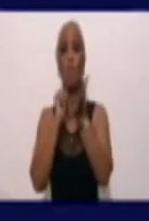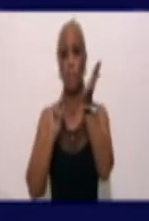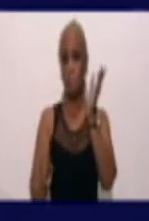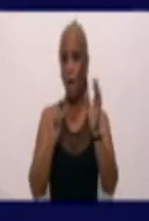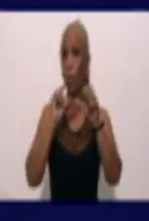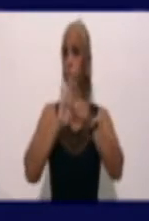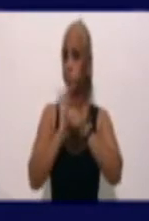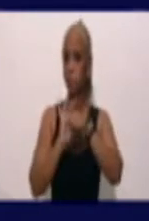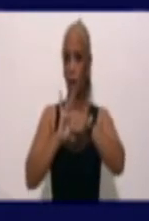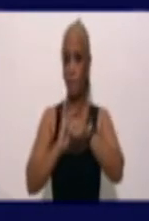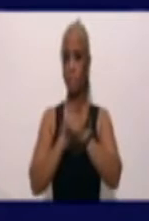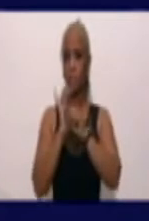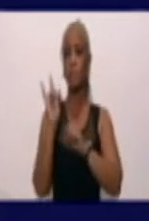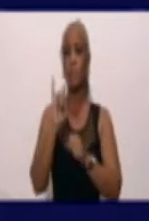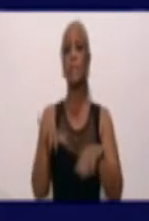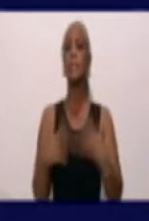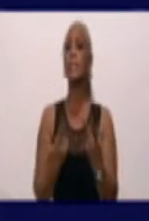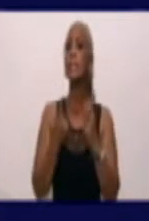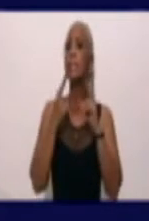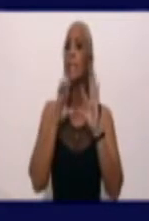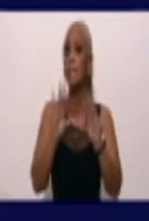que, y realmente